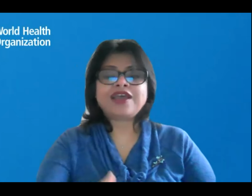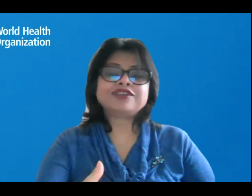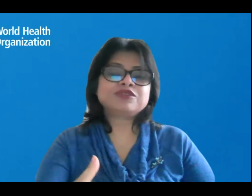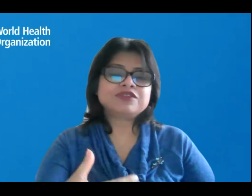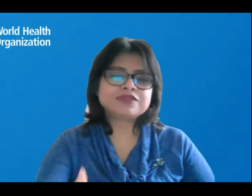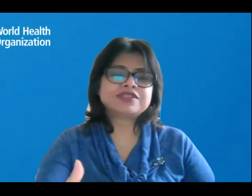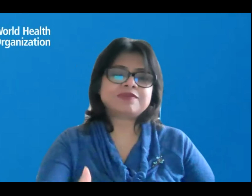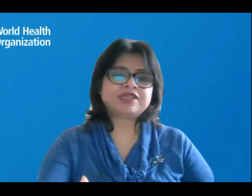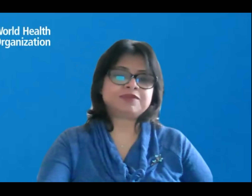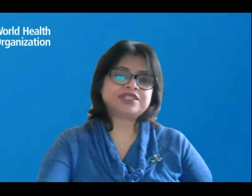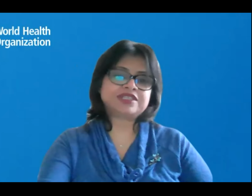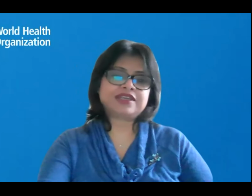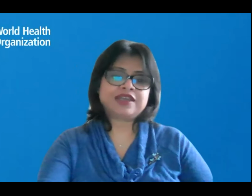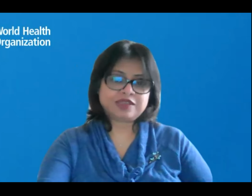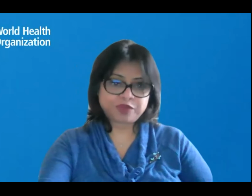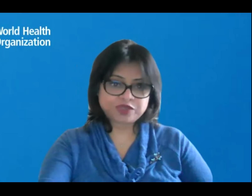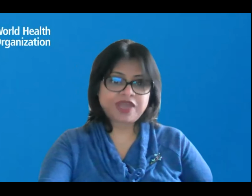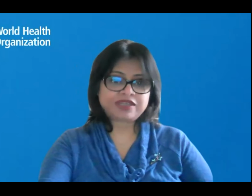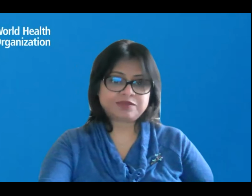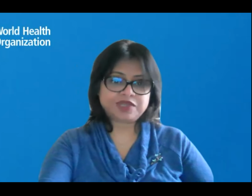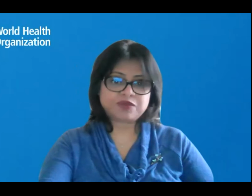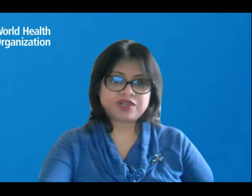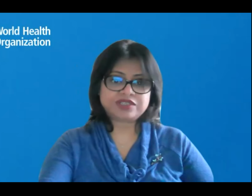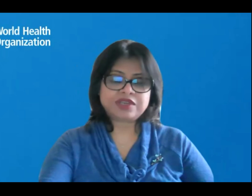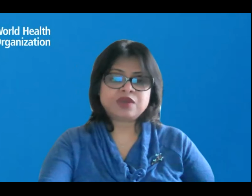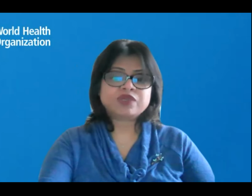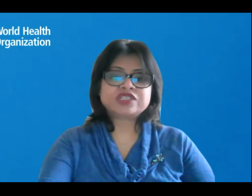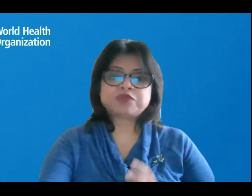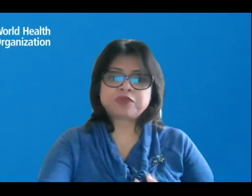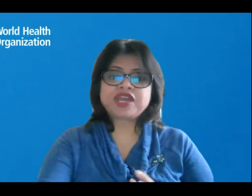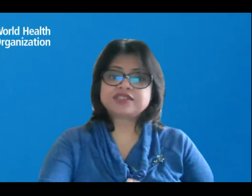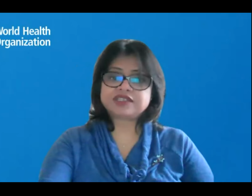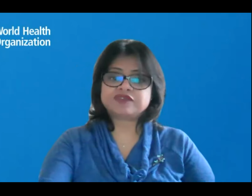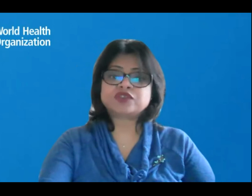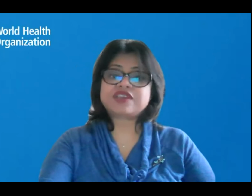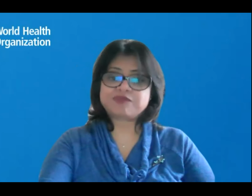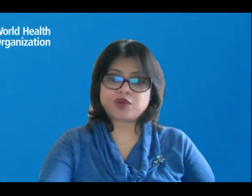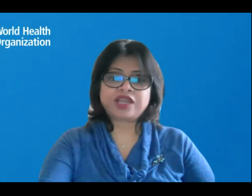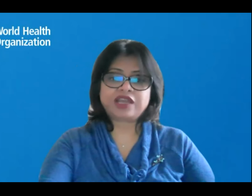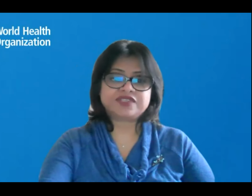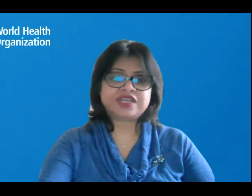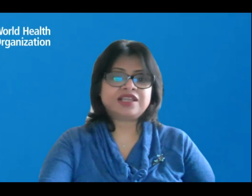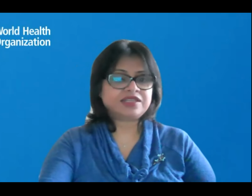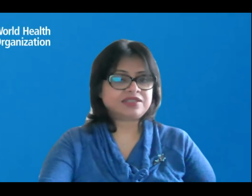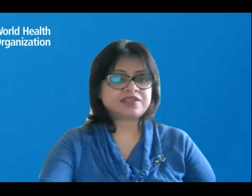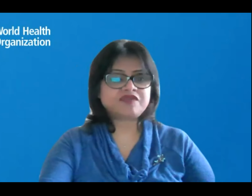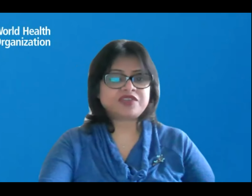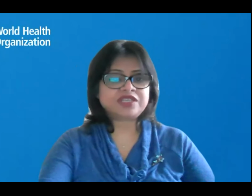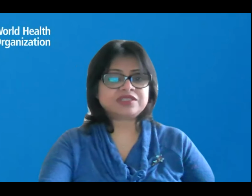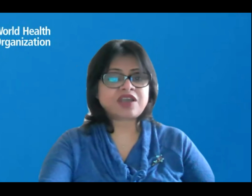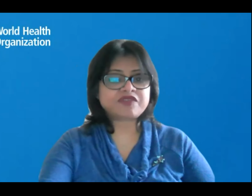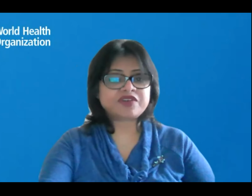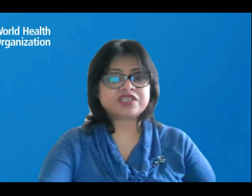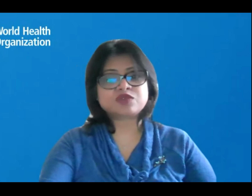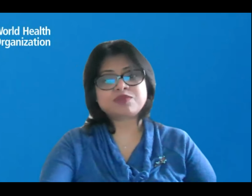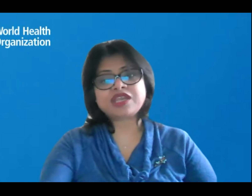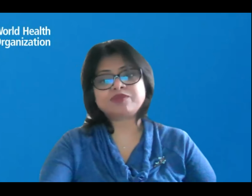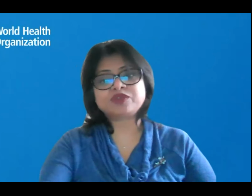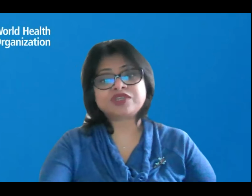para usar la evidencia para construir un mundo post-pandemia que esté preparado para salvar